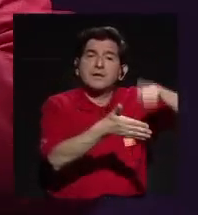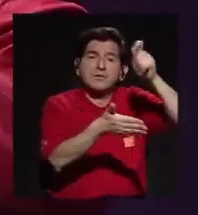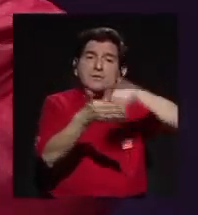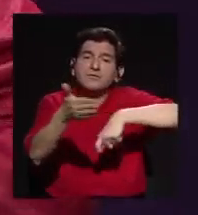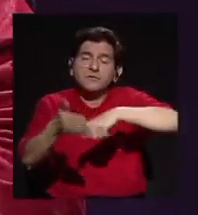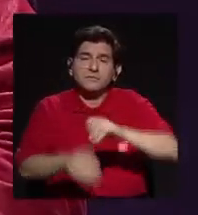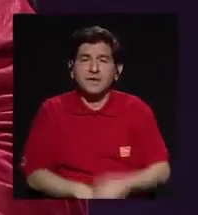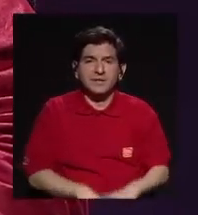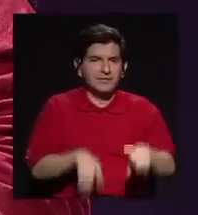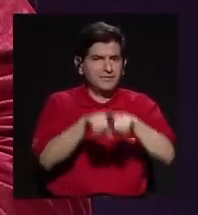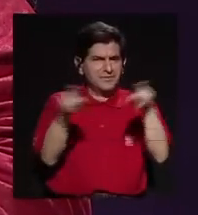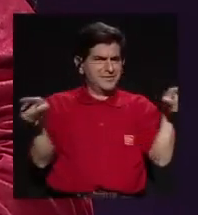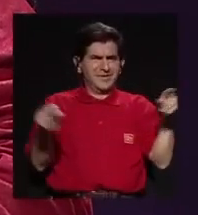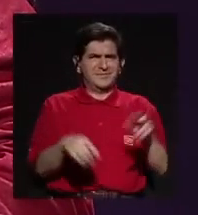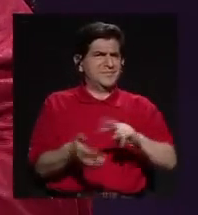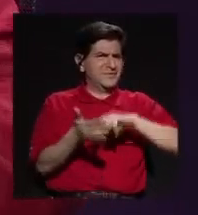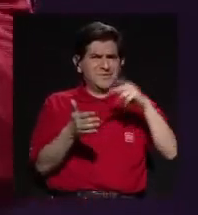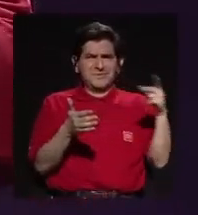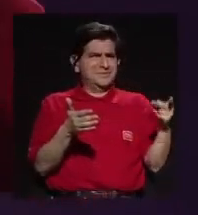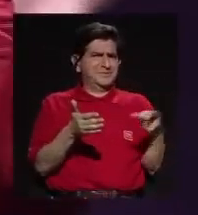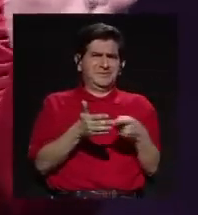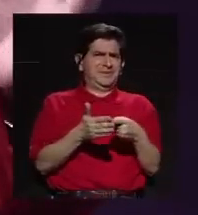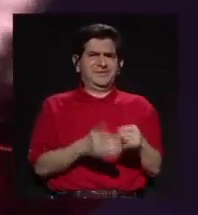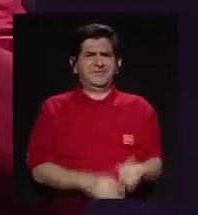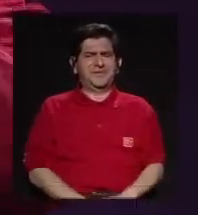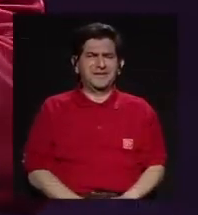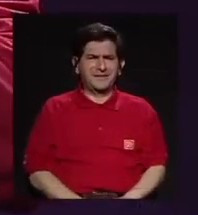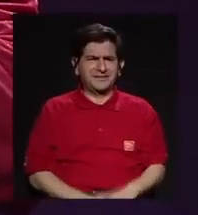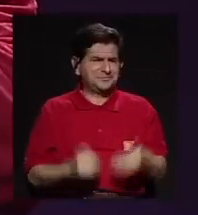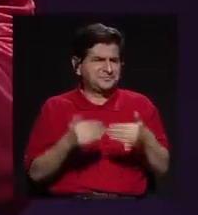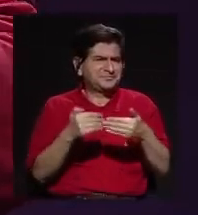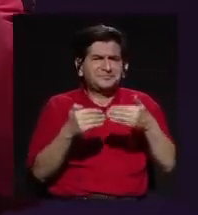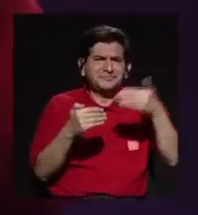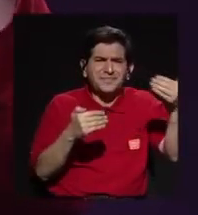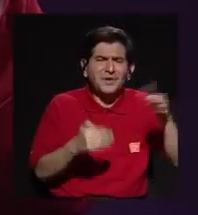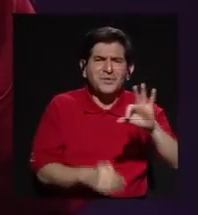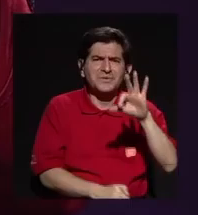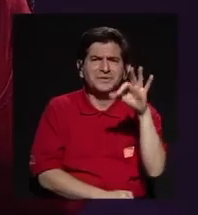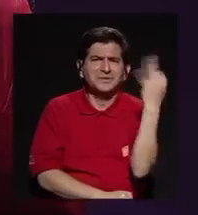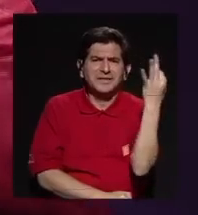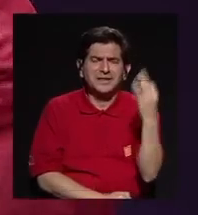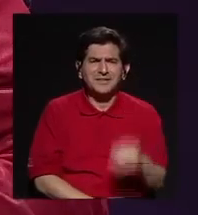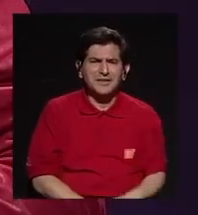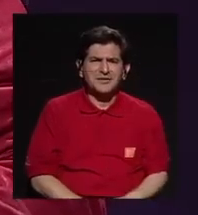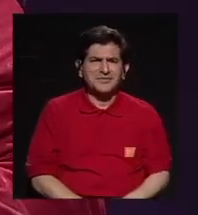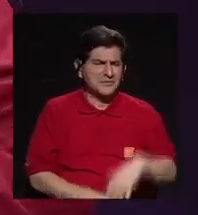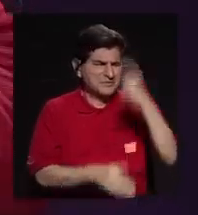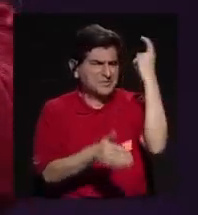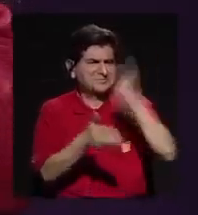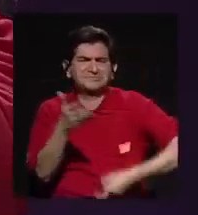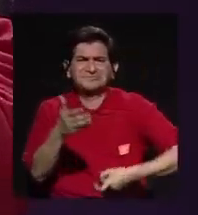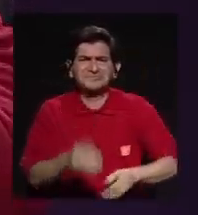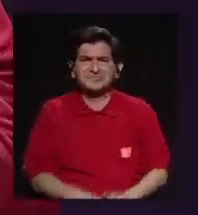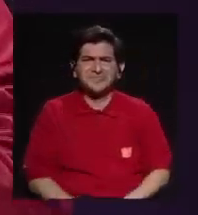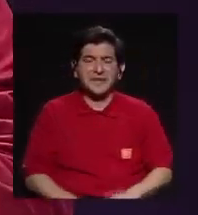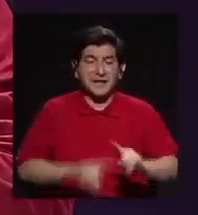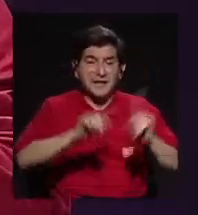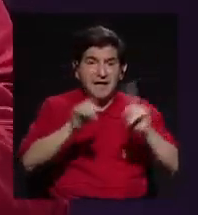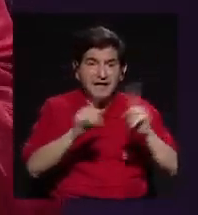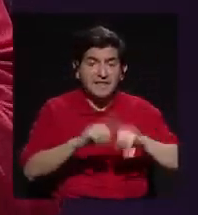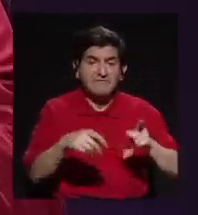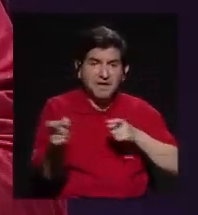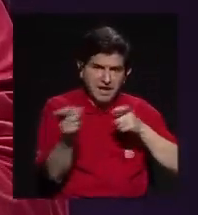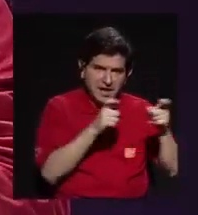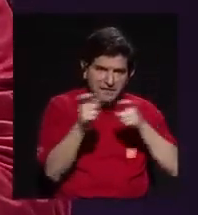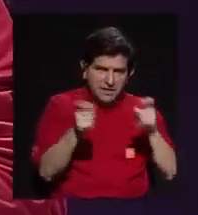Entonces, esto tampoco es así como se plantea, ¿verdad?, que van a hacer cosas de manera arbitraria y demás. Hay una serie de